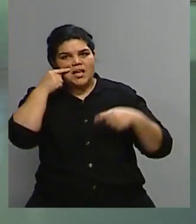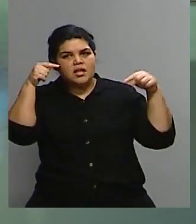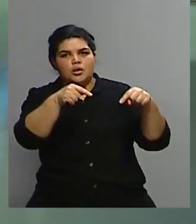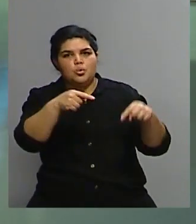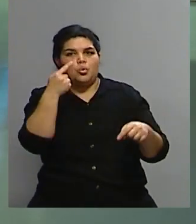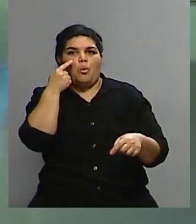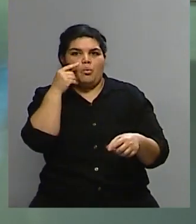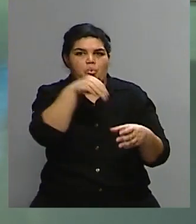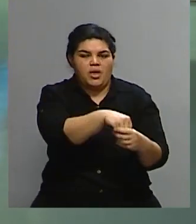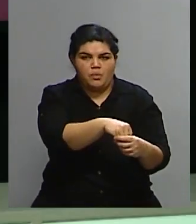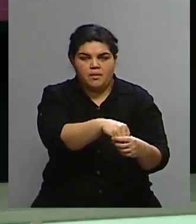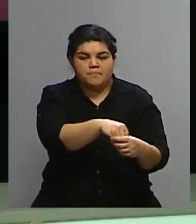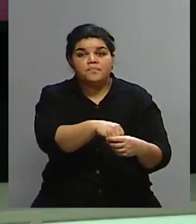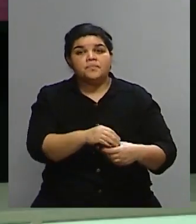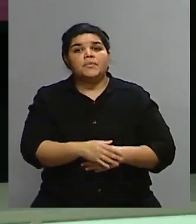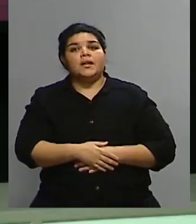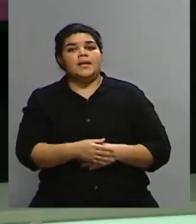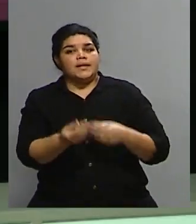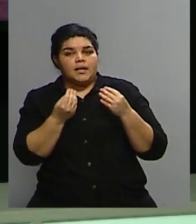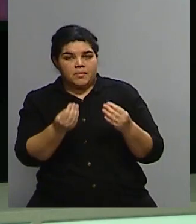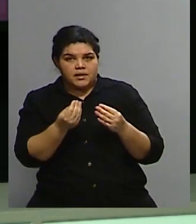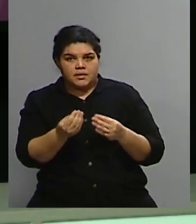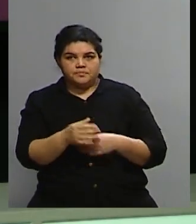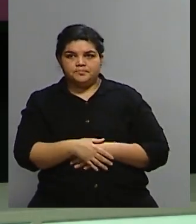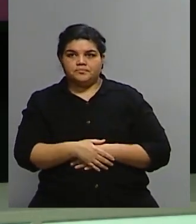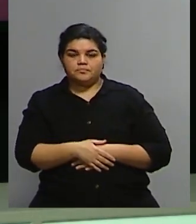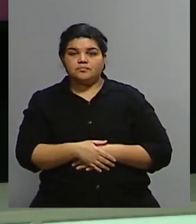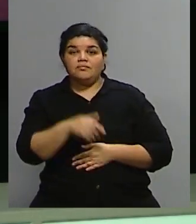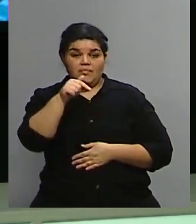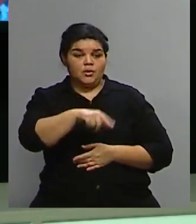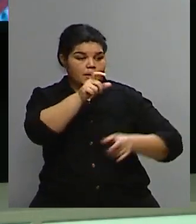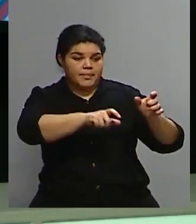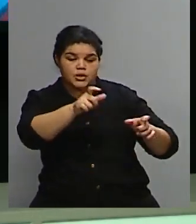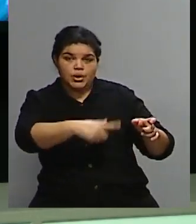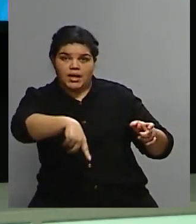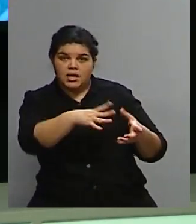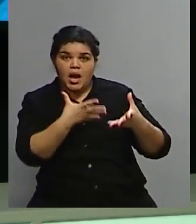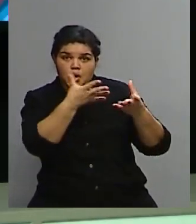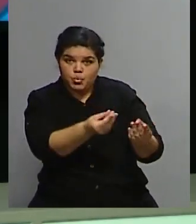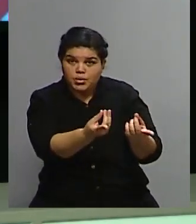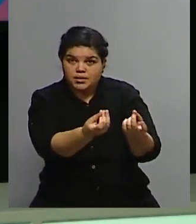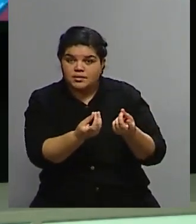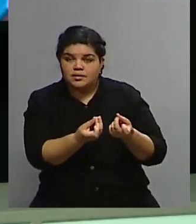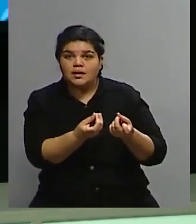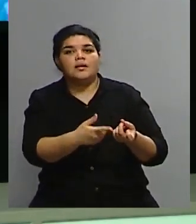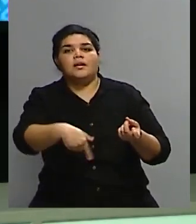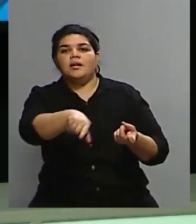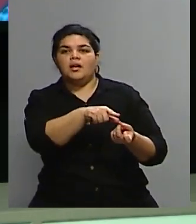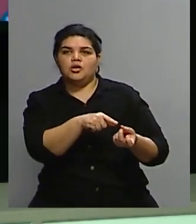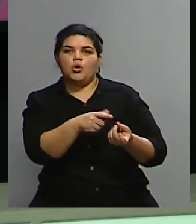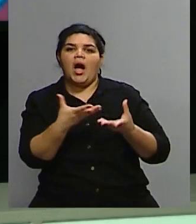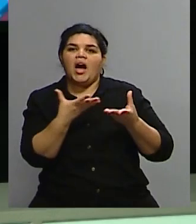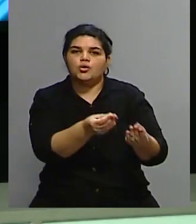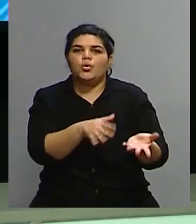cuidados, en su gran mayoría reciben una contención comunitaria, ¿sí?